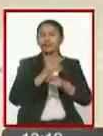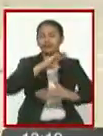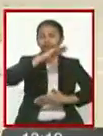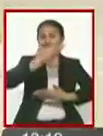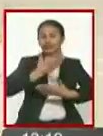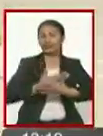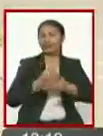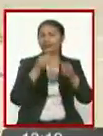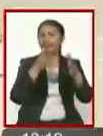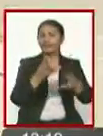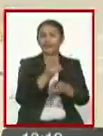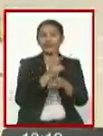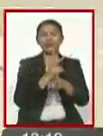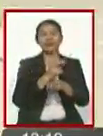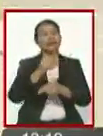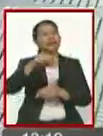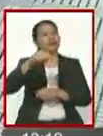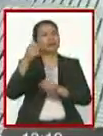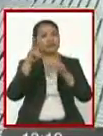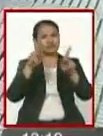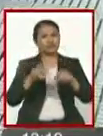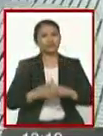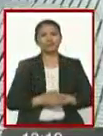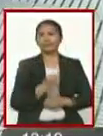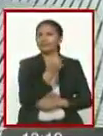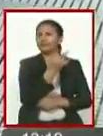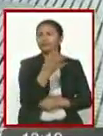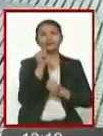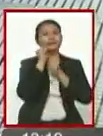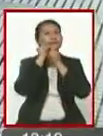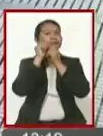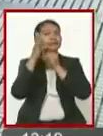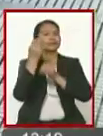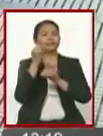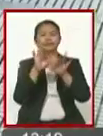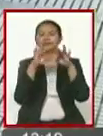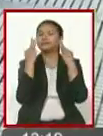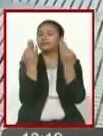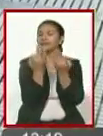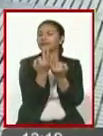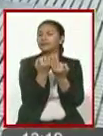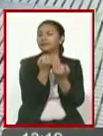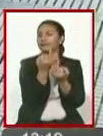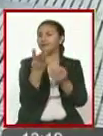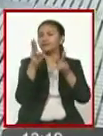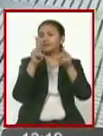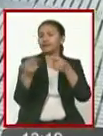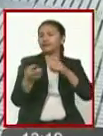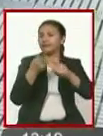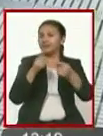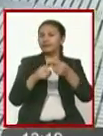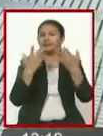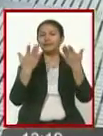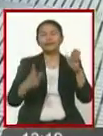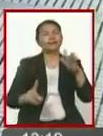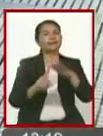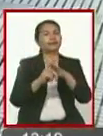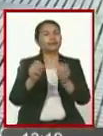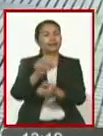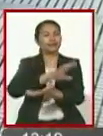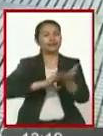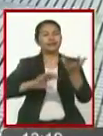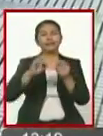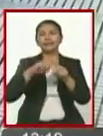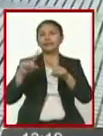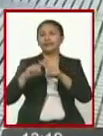quedan bajo el cuidado de terceras personas ya sean los abuelos los parientes más cercanos a veces hasta a los vecinos y es ahí donde se dan todos los